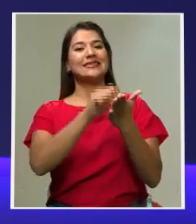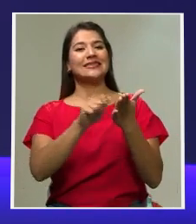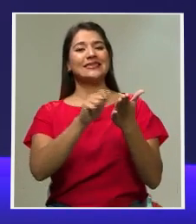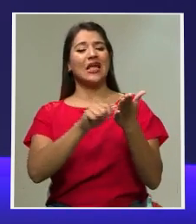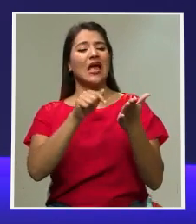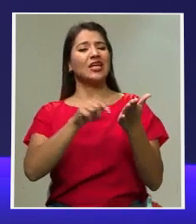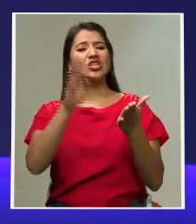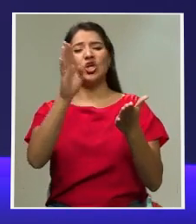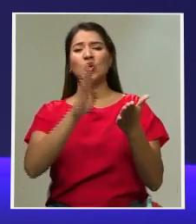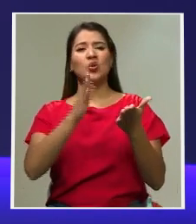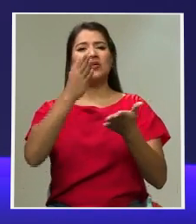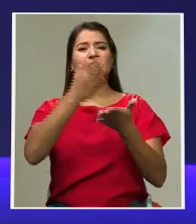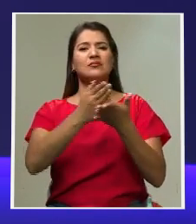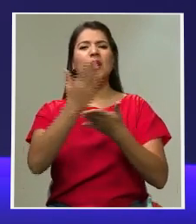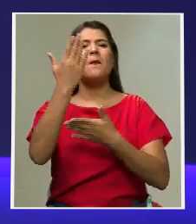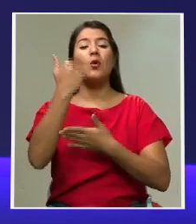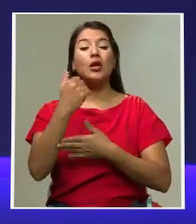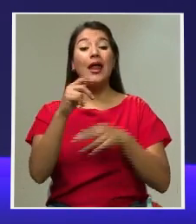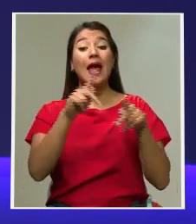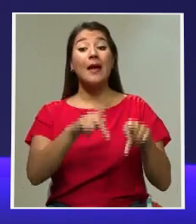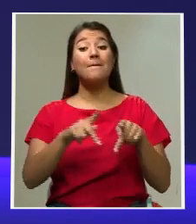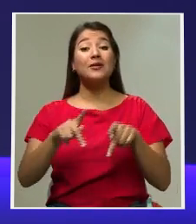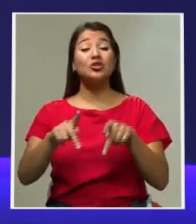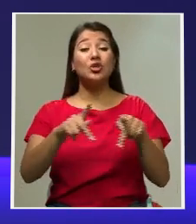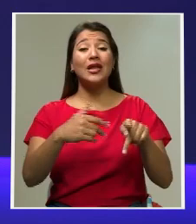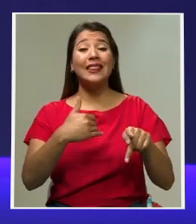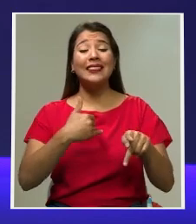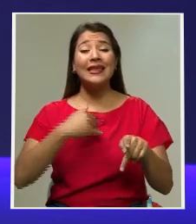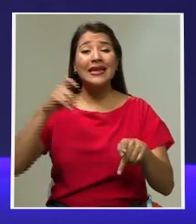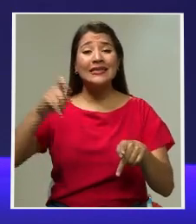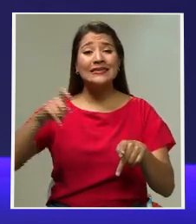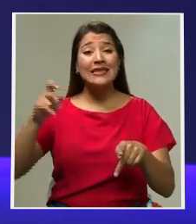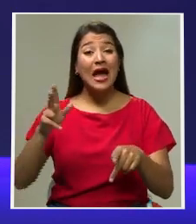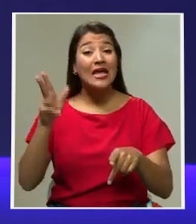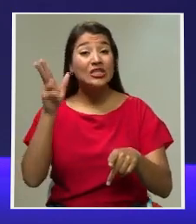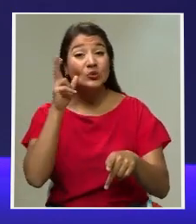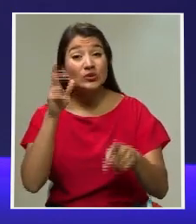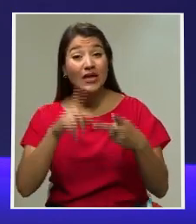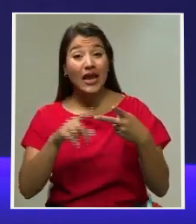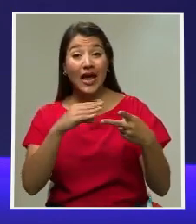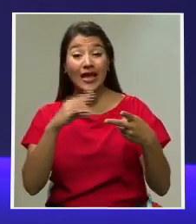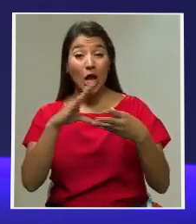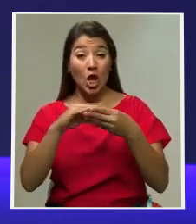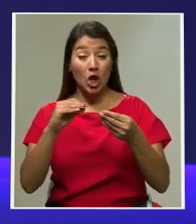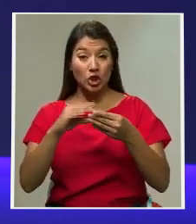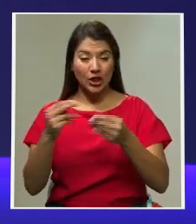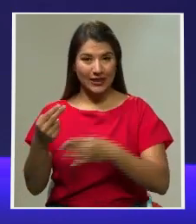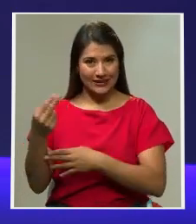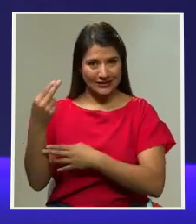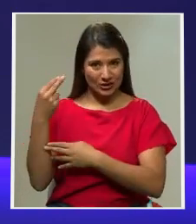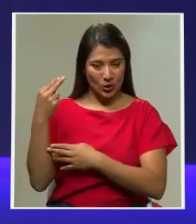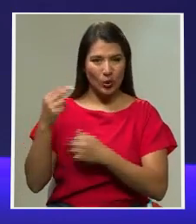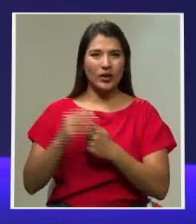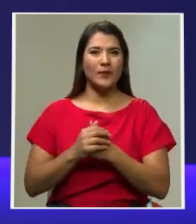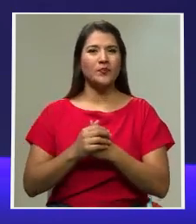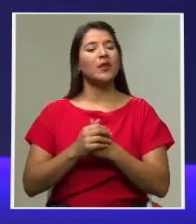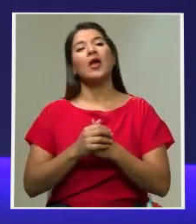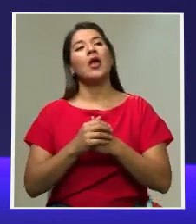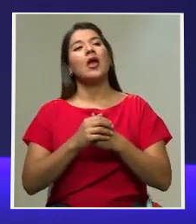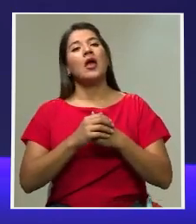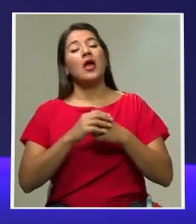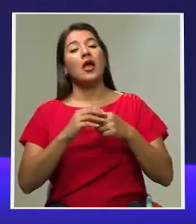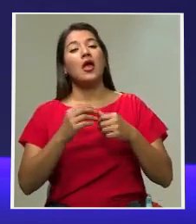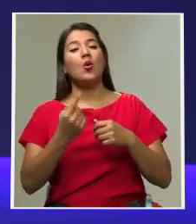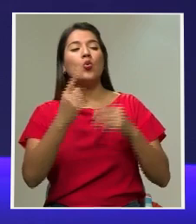la necesidad de escuchar y de contar historias. La imagen de una noche clara con un grupo de